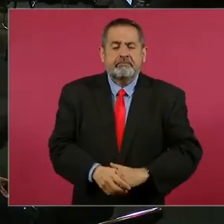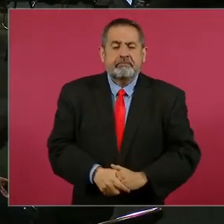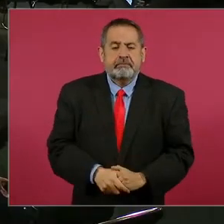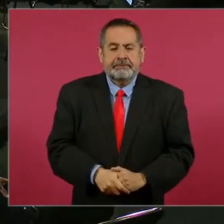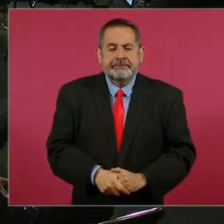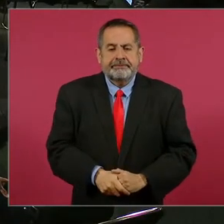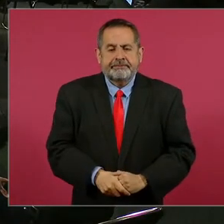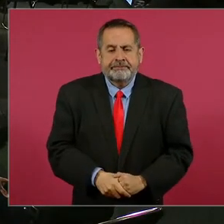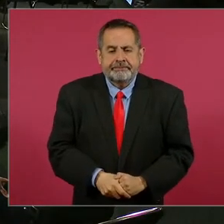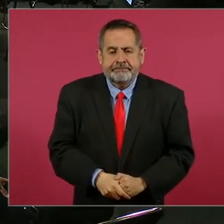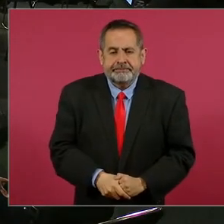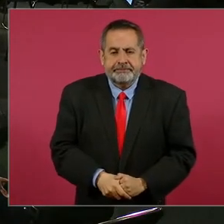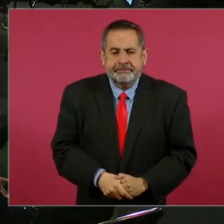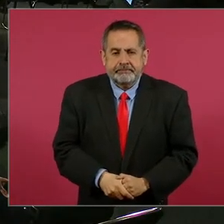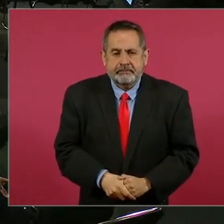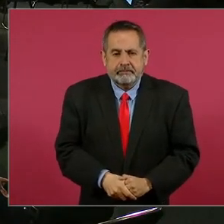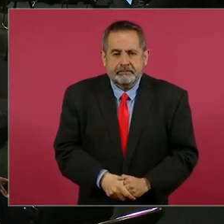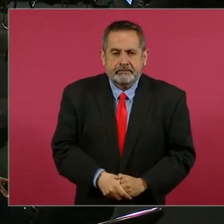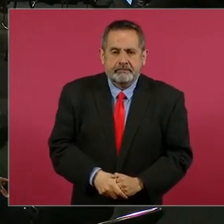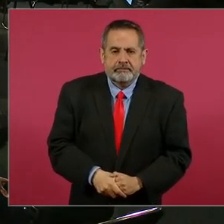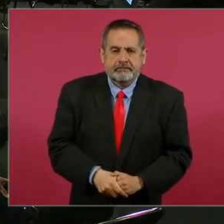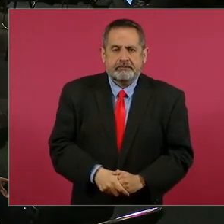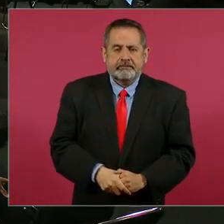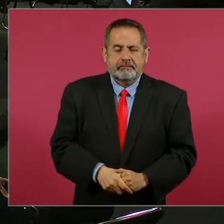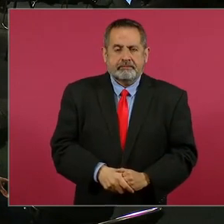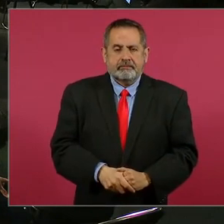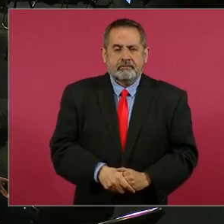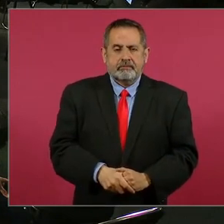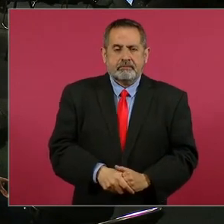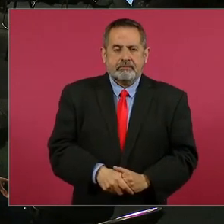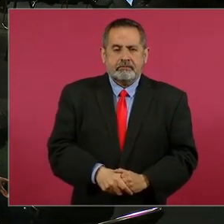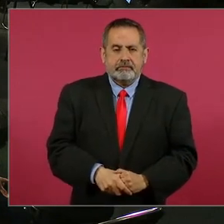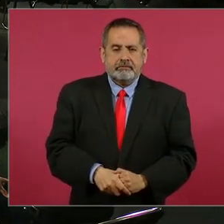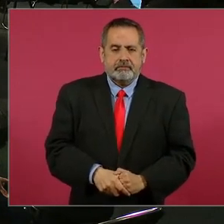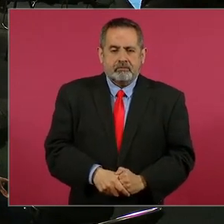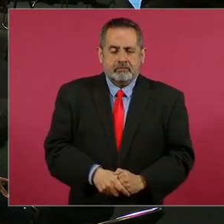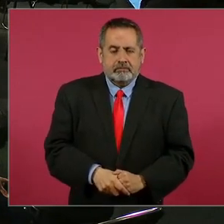¿Ese es un testamento político? ¿Lo va a dejar los jóvenes? Son